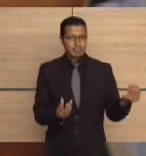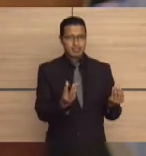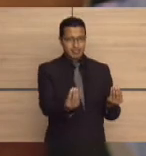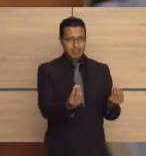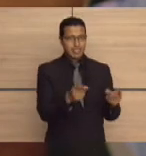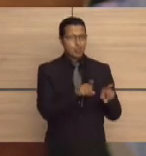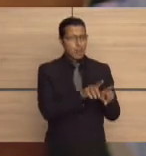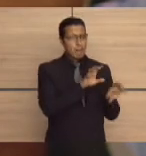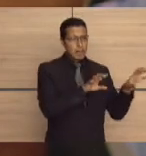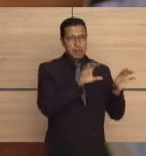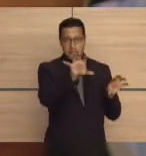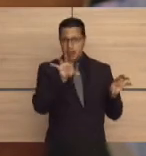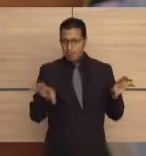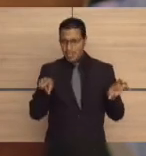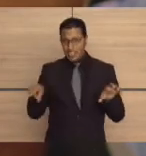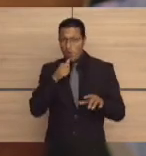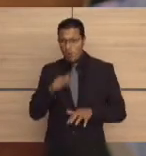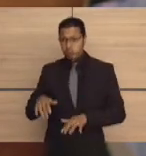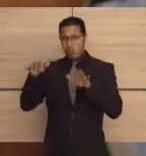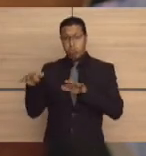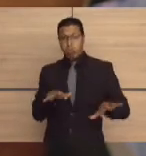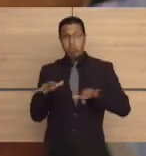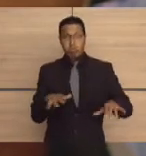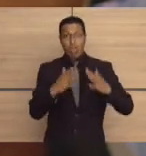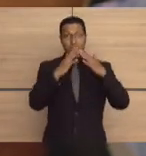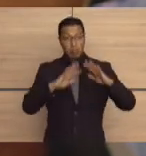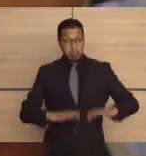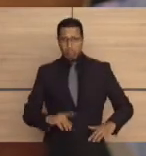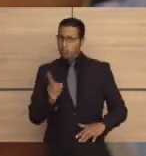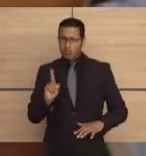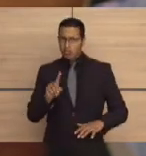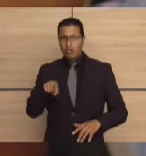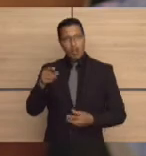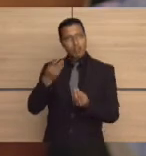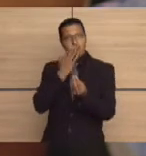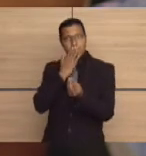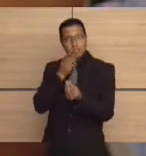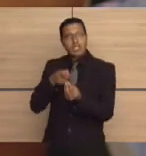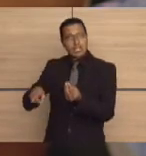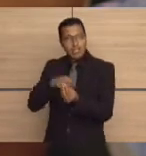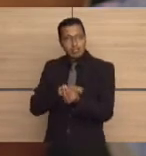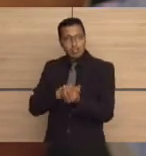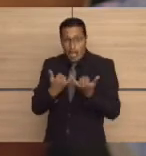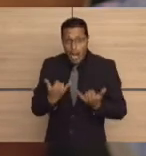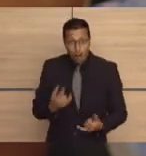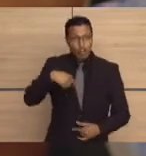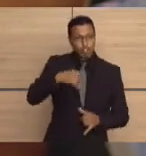Por eso en esos tiempos no se inundaban de una manera catastrófica esas tierras y ahora con nuestro olvido sí se